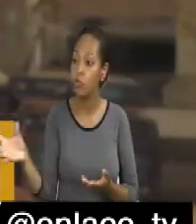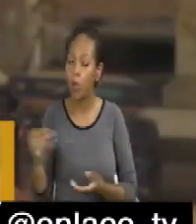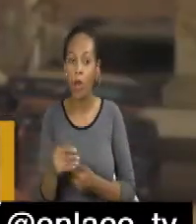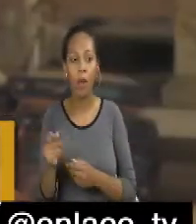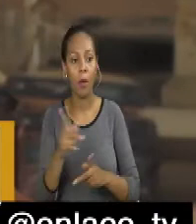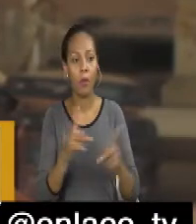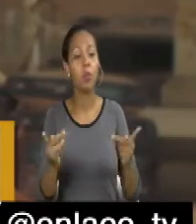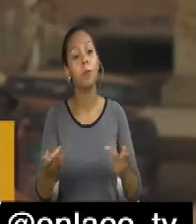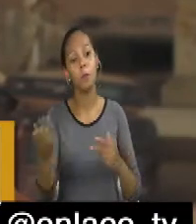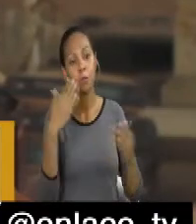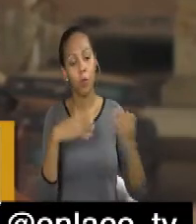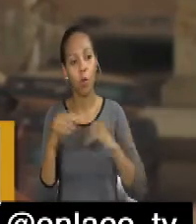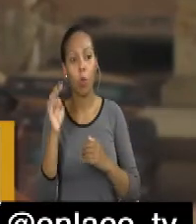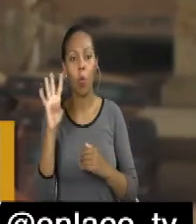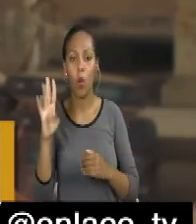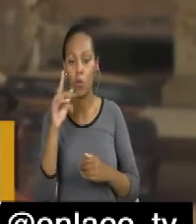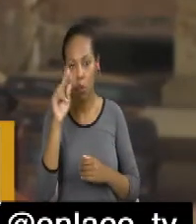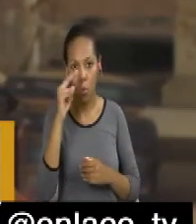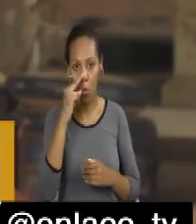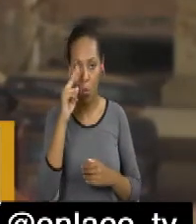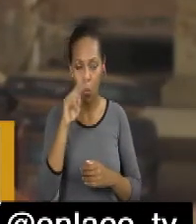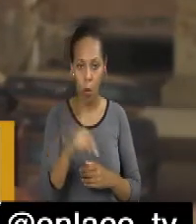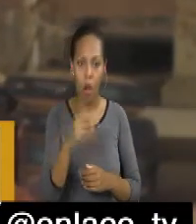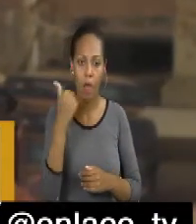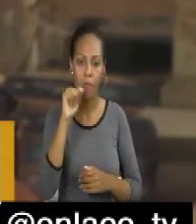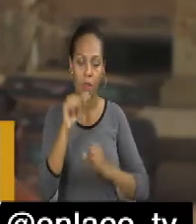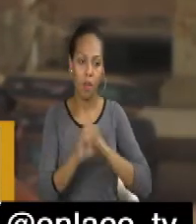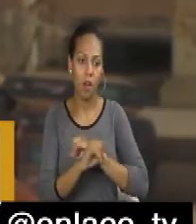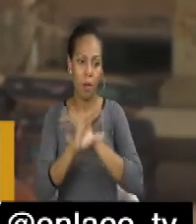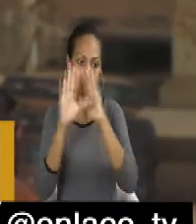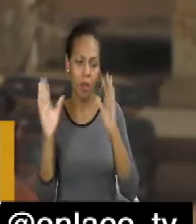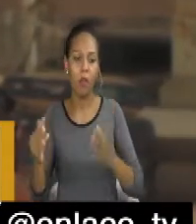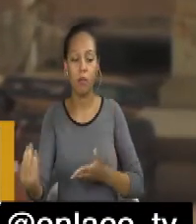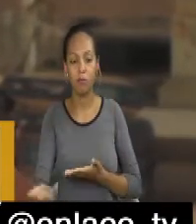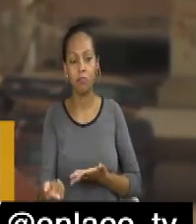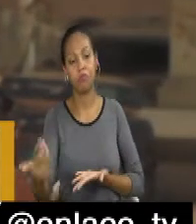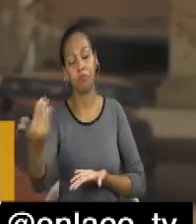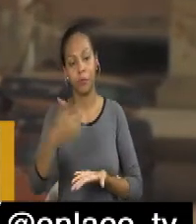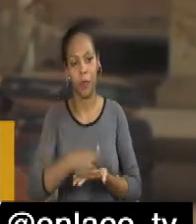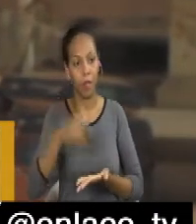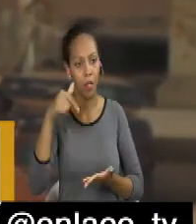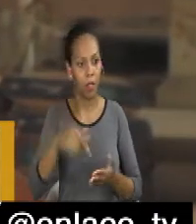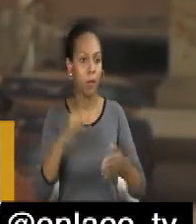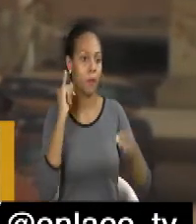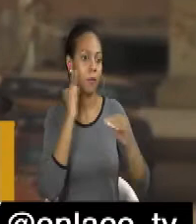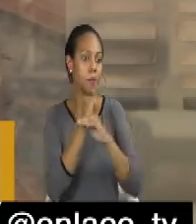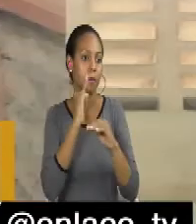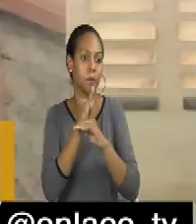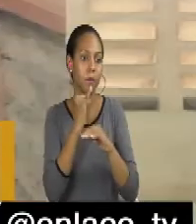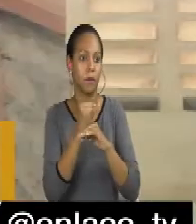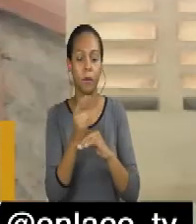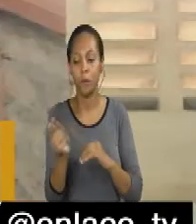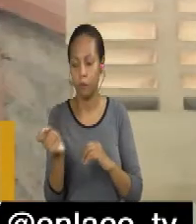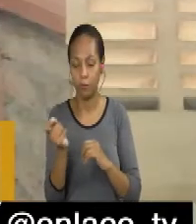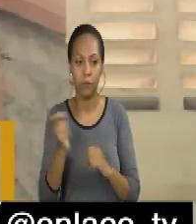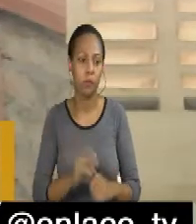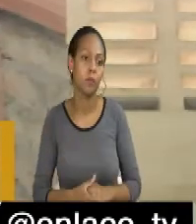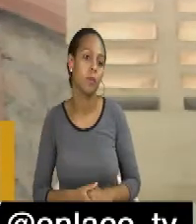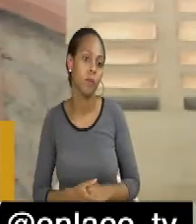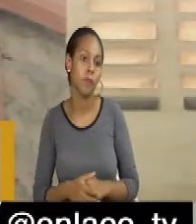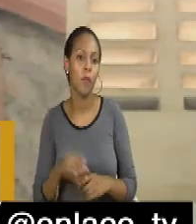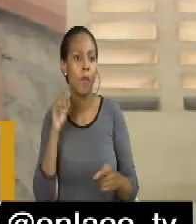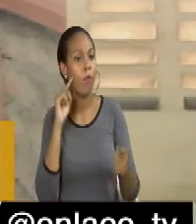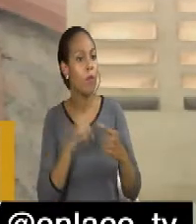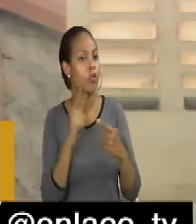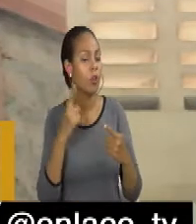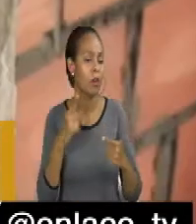de junio, a partir de las 10 de la mañana, aquí en las instalaciones del templo, contiguo al templo. El espacio busca integrar a